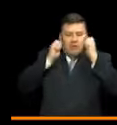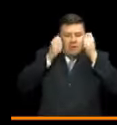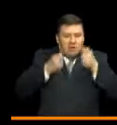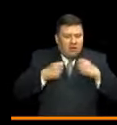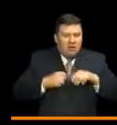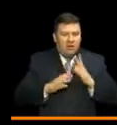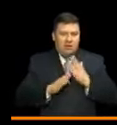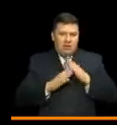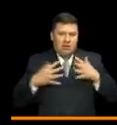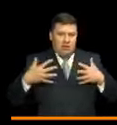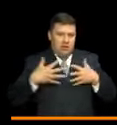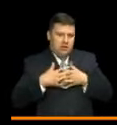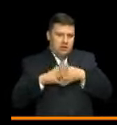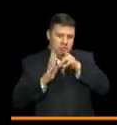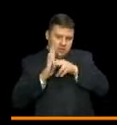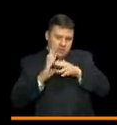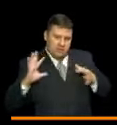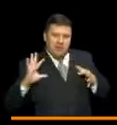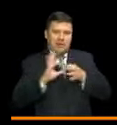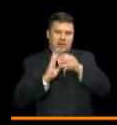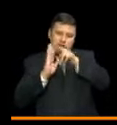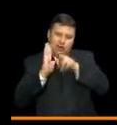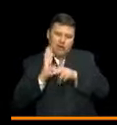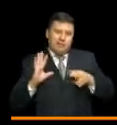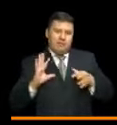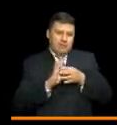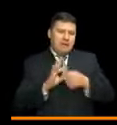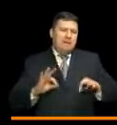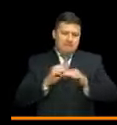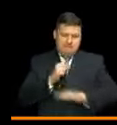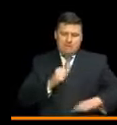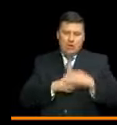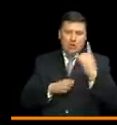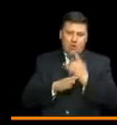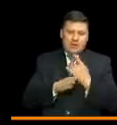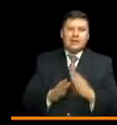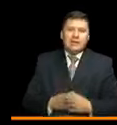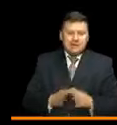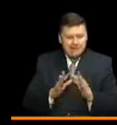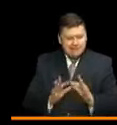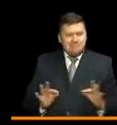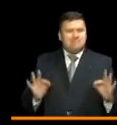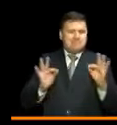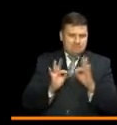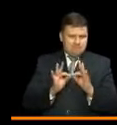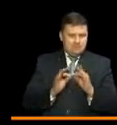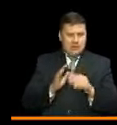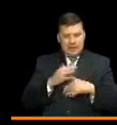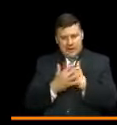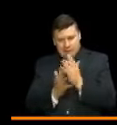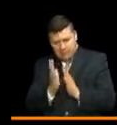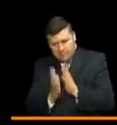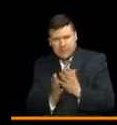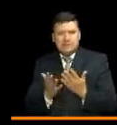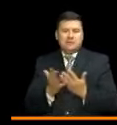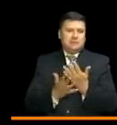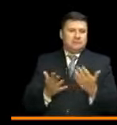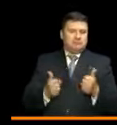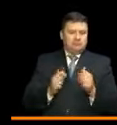con las otras medidas de protección, las medidas básicas que estamos utilizando. Fundamental el lavado de manos, mantener